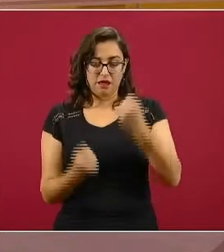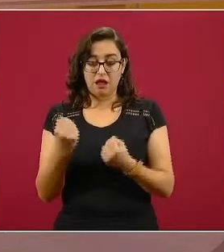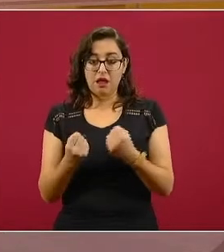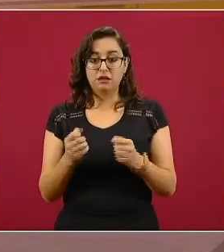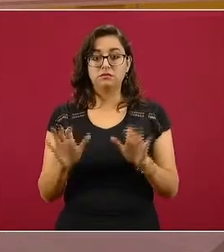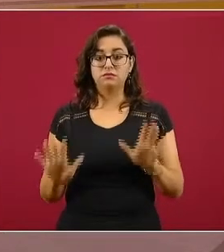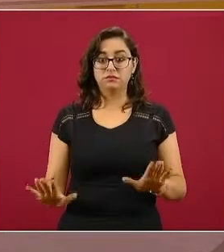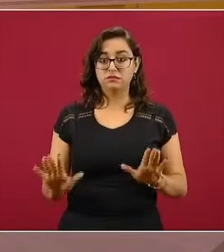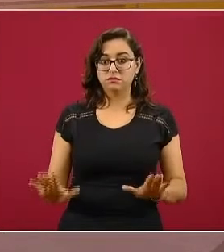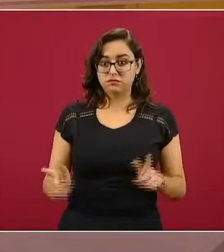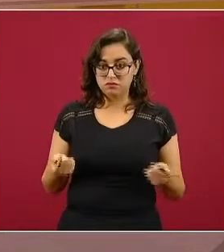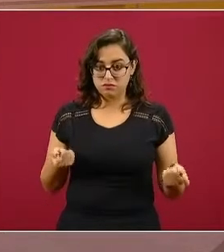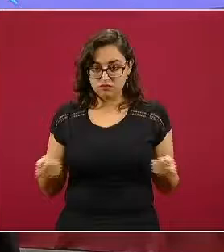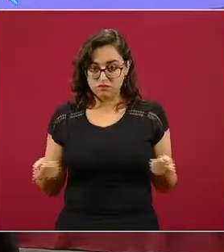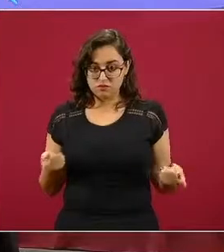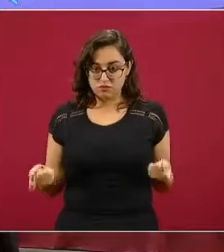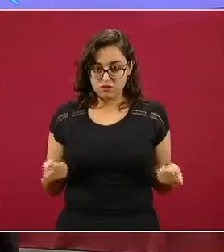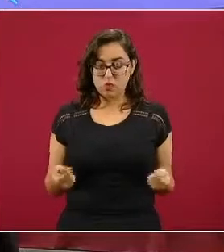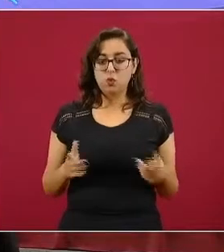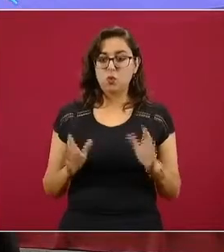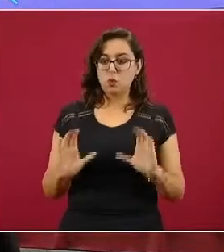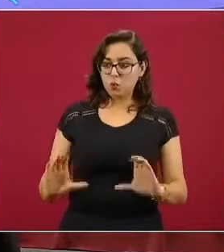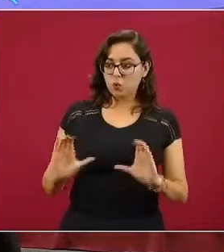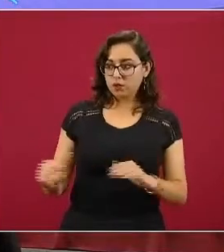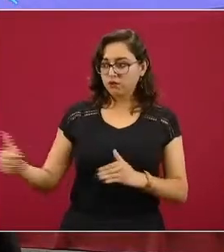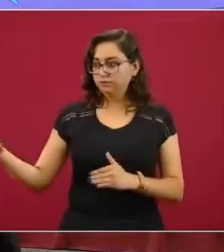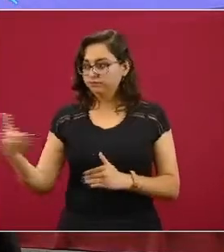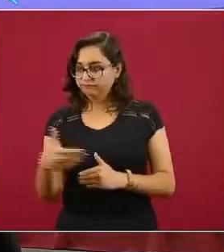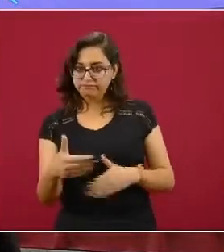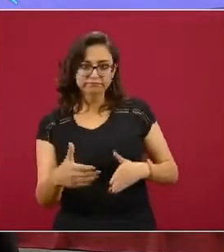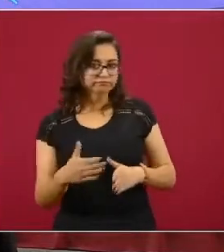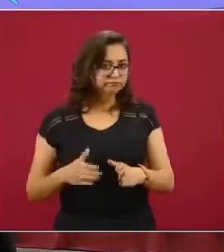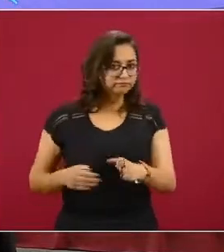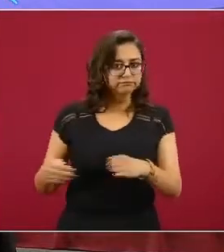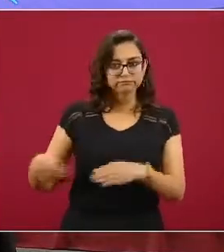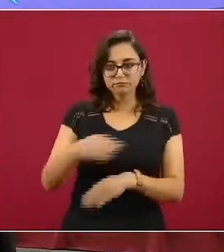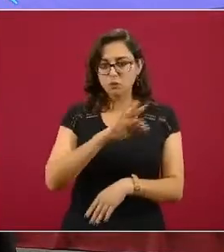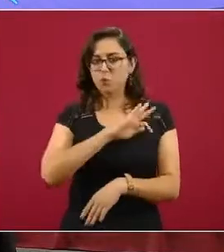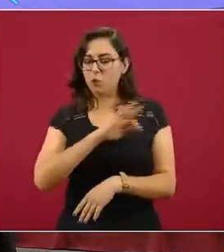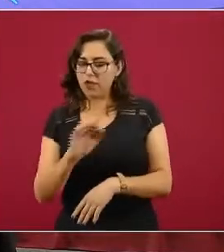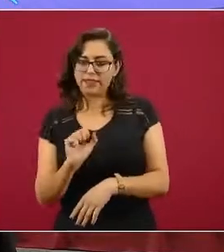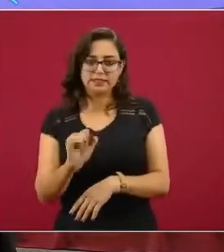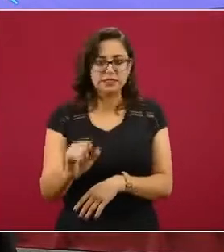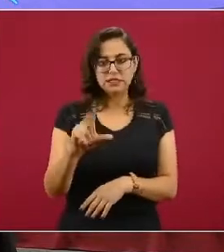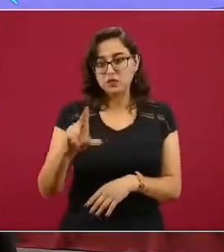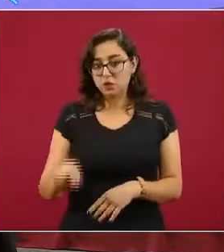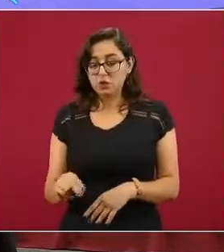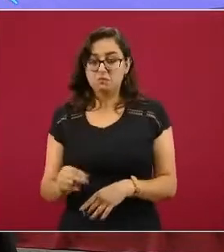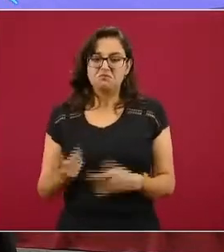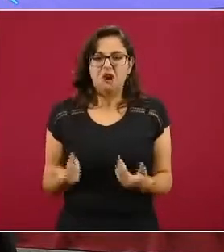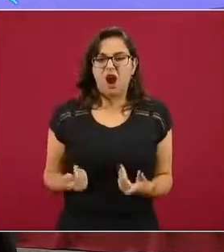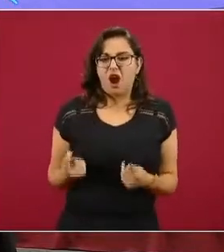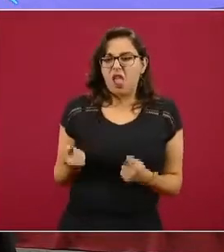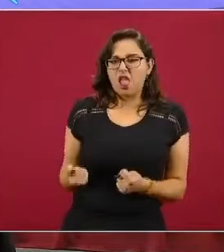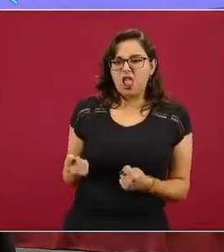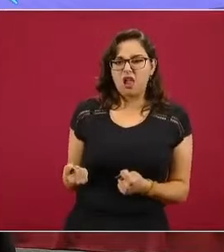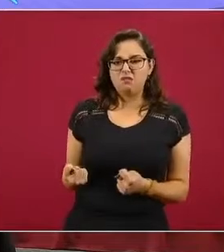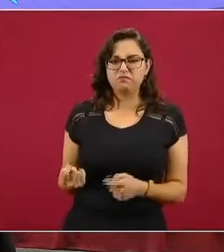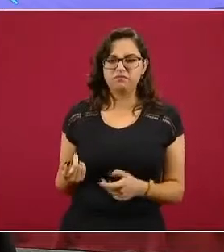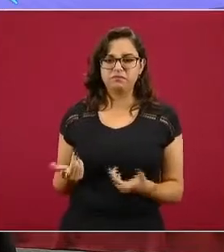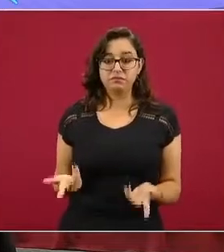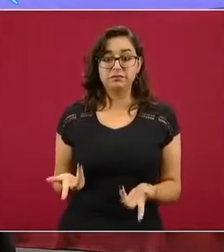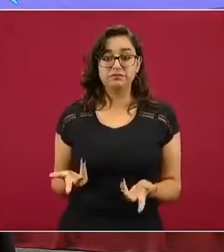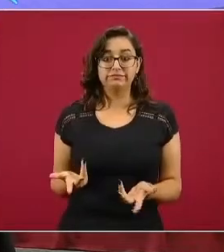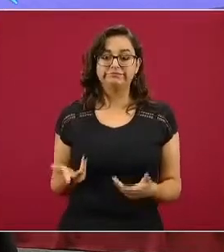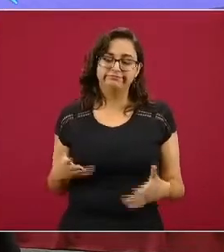para dar paso a los cruces en donde se cruzan una o más calles, y esto es lo que pasa si no respetamos el semáforo rojo,